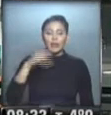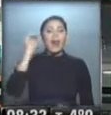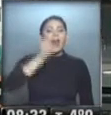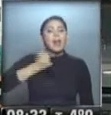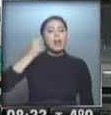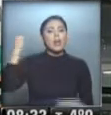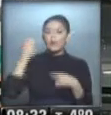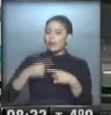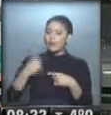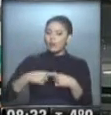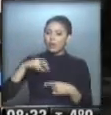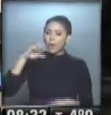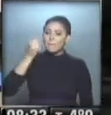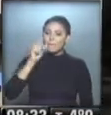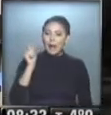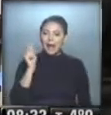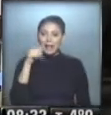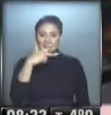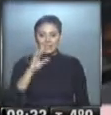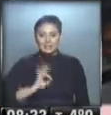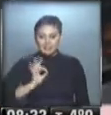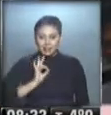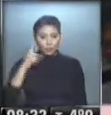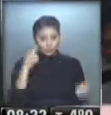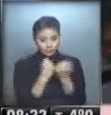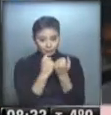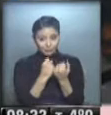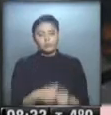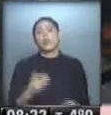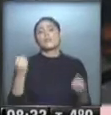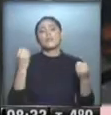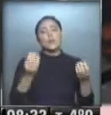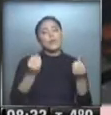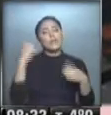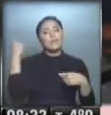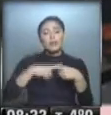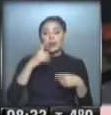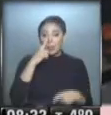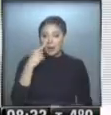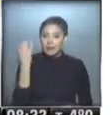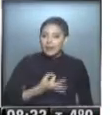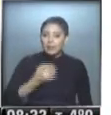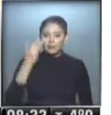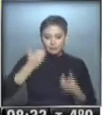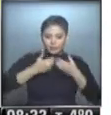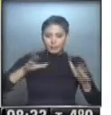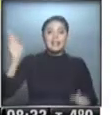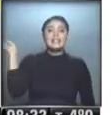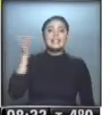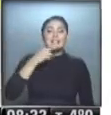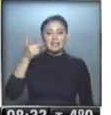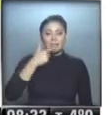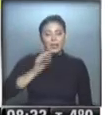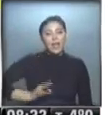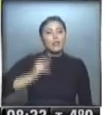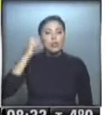Alejo, festejo de Pacapaca, cumple 3 años. Y muy la señal infantil, ¿eh? Muy buen festejo, la verdad. Fue inaugurado un 17 de septiembre